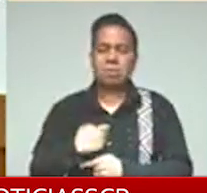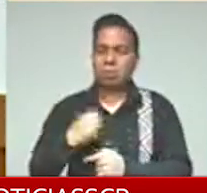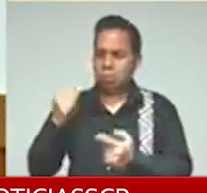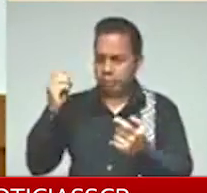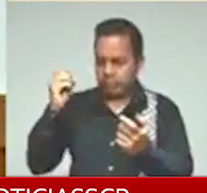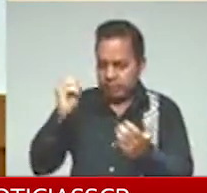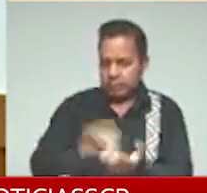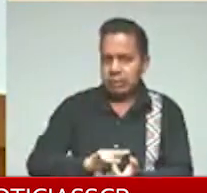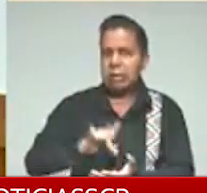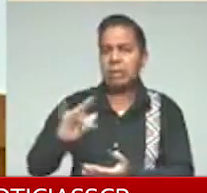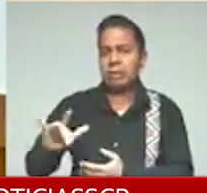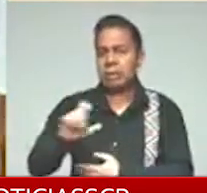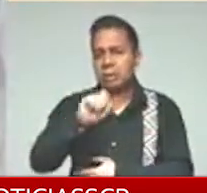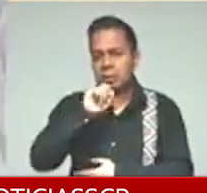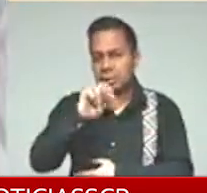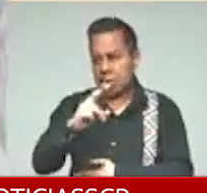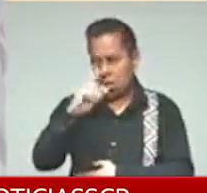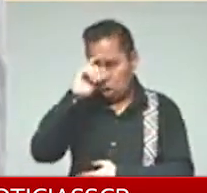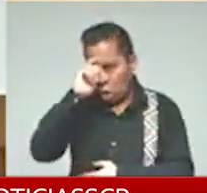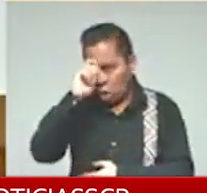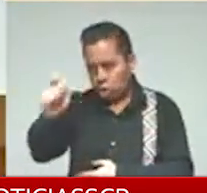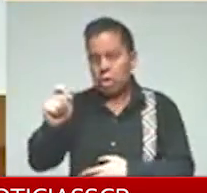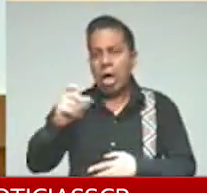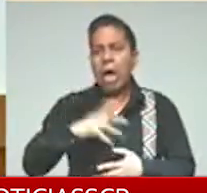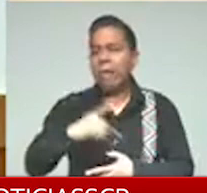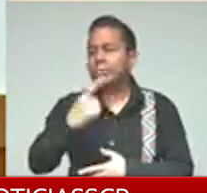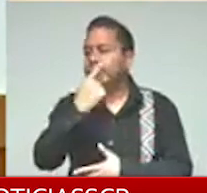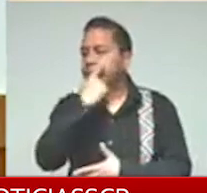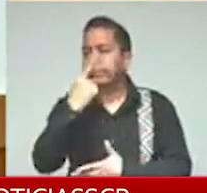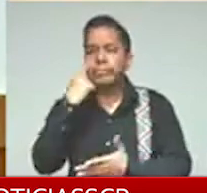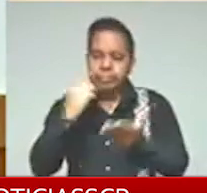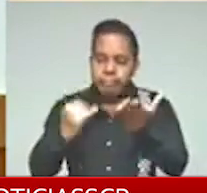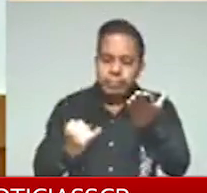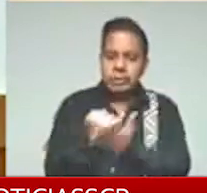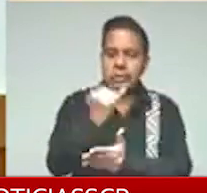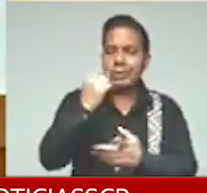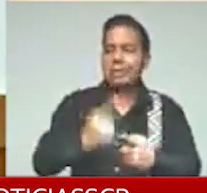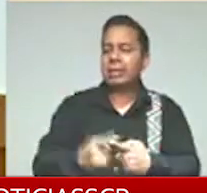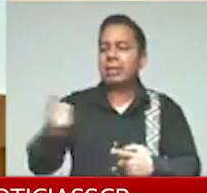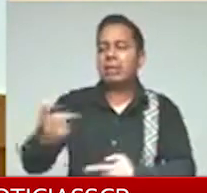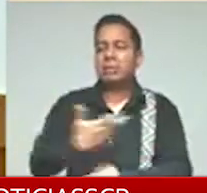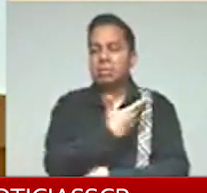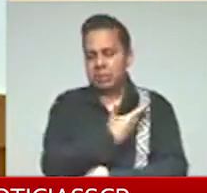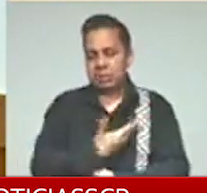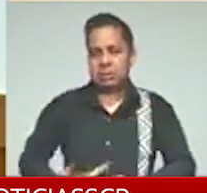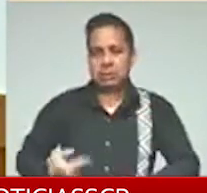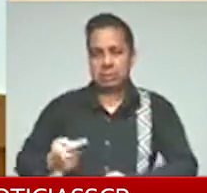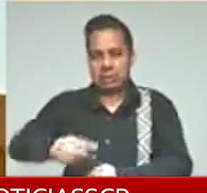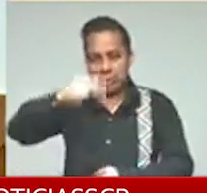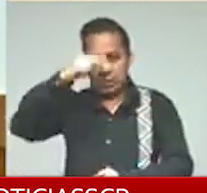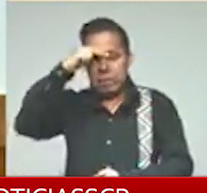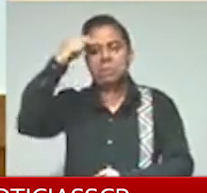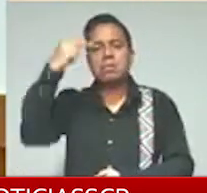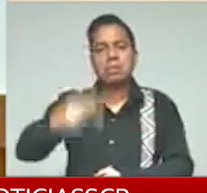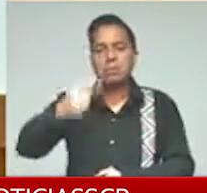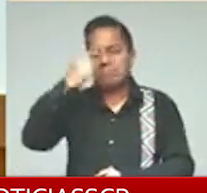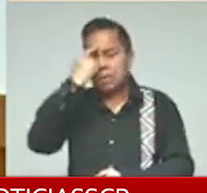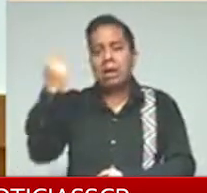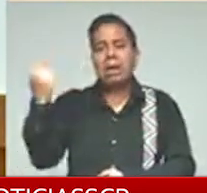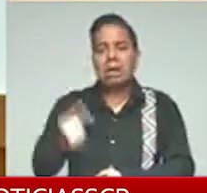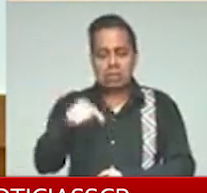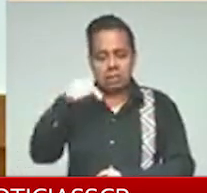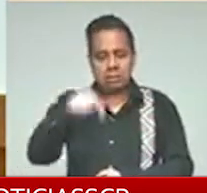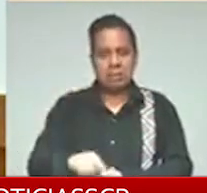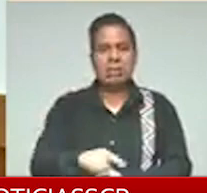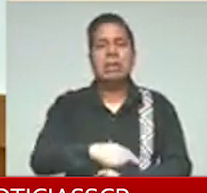reconozco y respaldamos la decisión del presidente Andrés Manuel López Obrador para que el campo